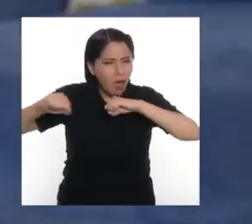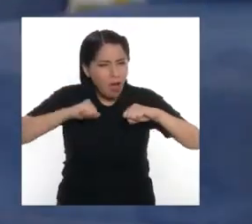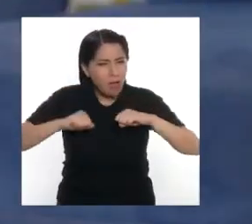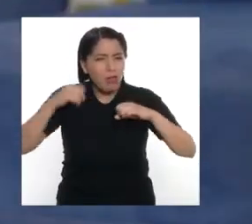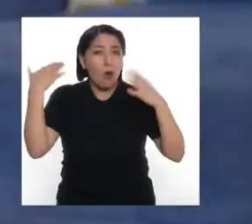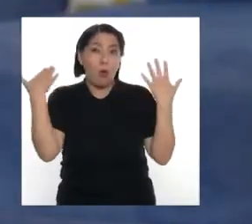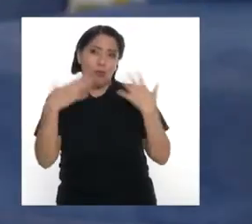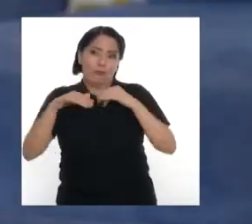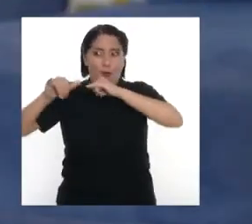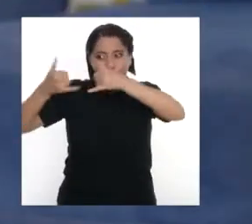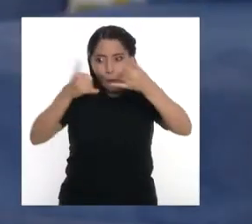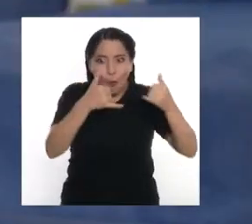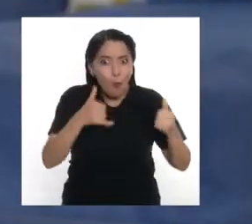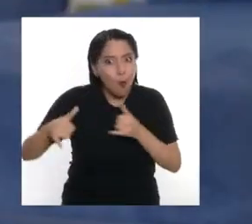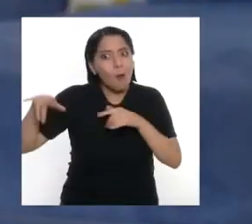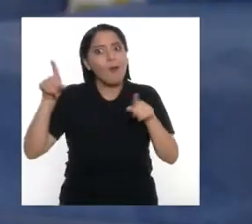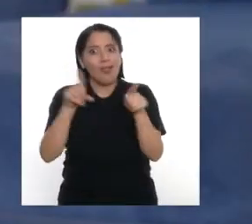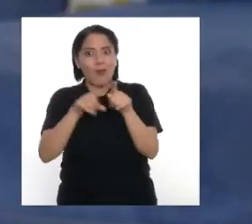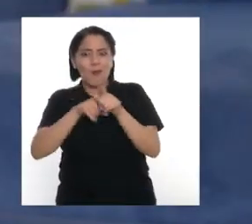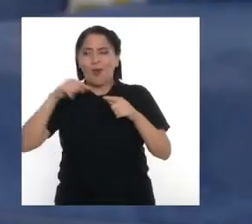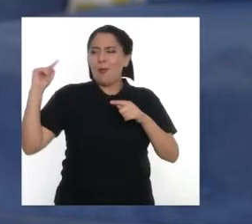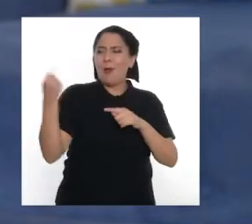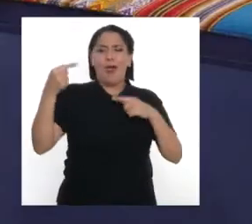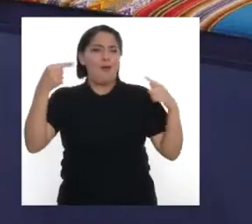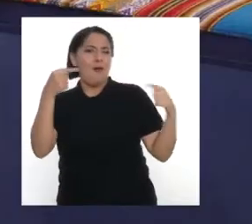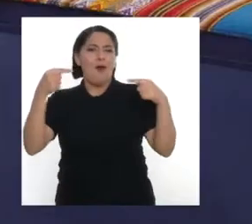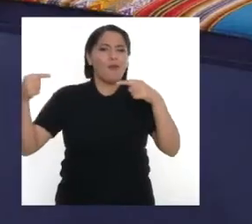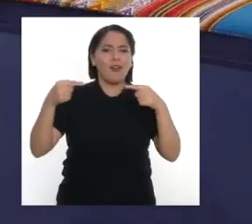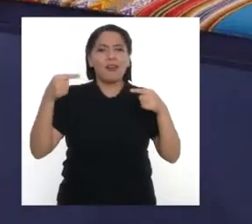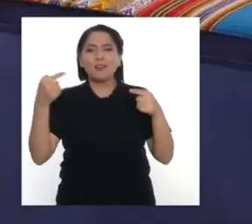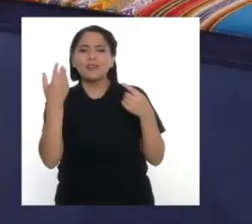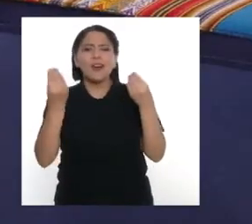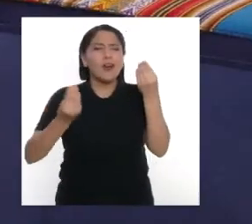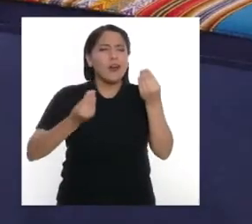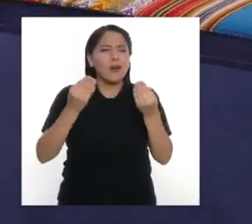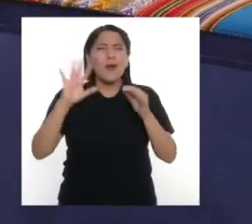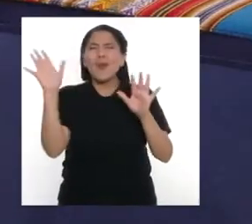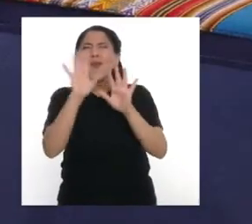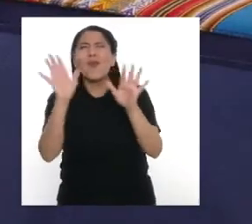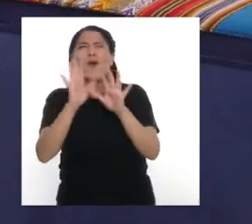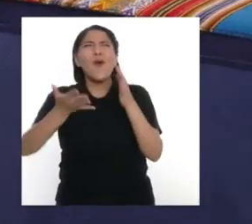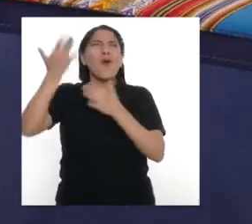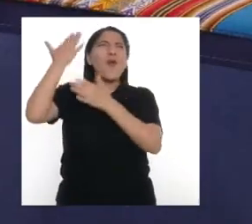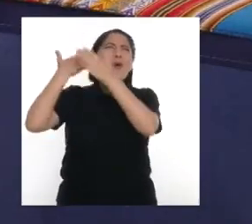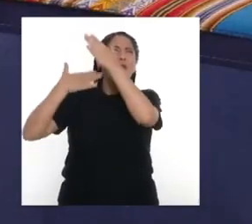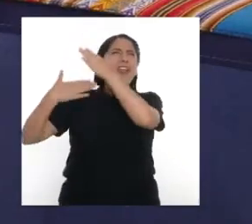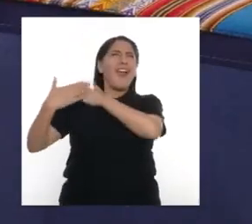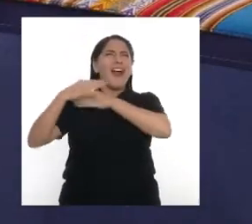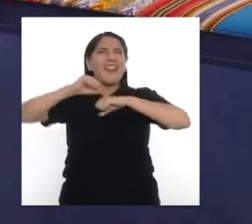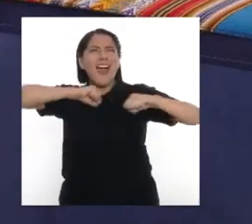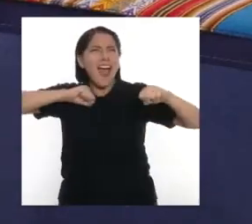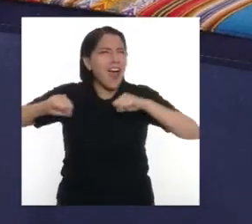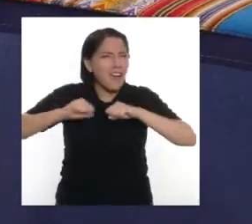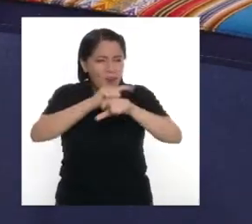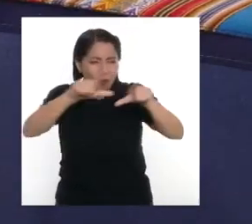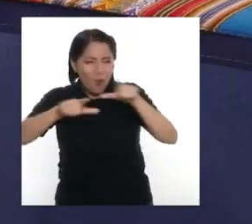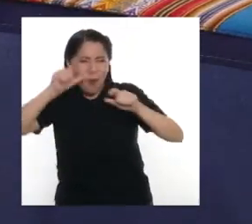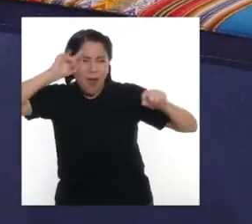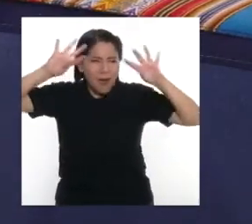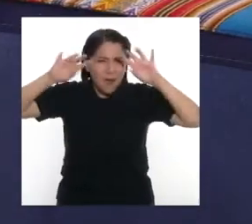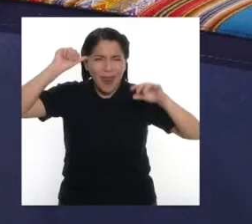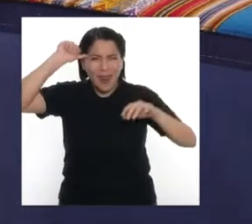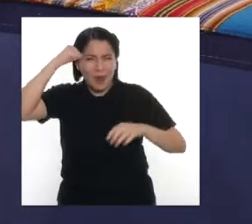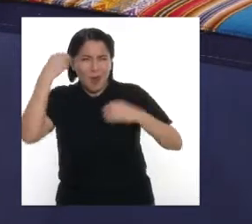Bueno, muchas veces cuando jugamos algo, también nos retamos. Me refiero a algo que hicimos en nuestro espacio creativo. ¿Te acuerdas